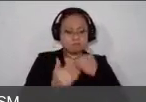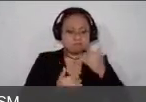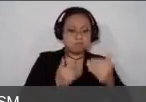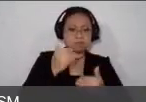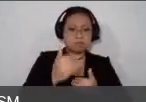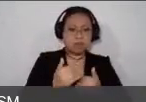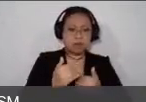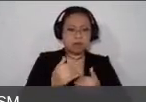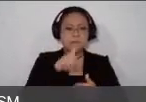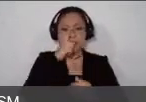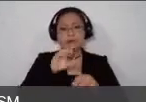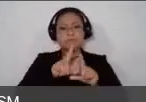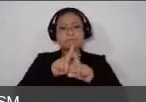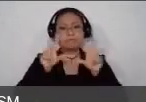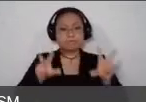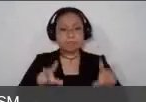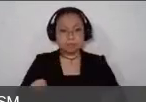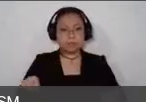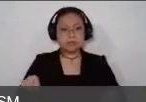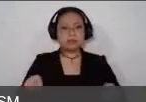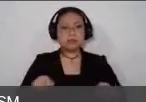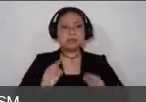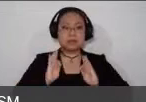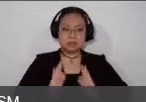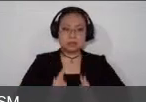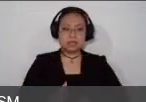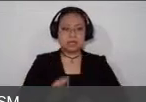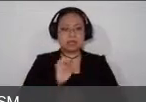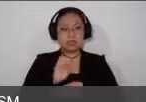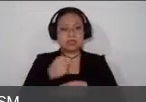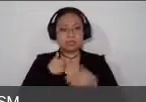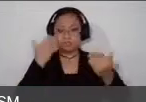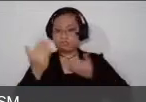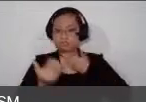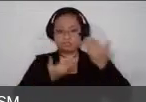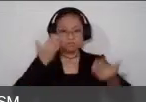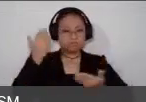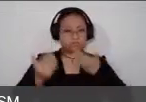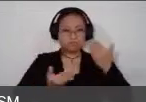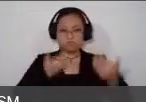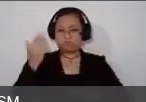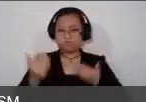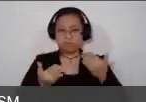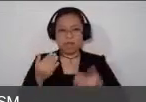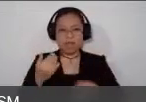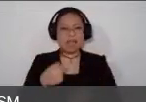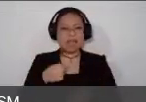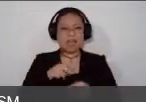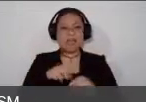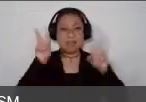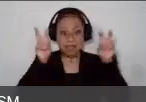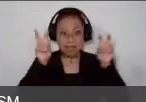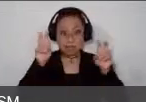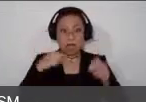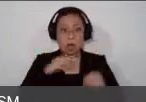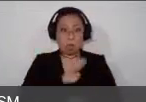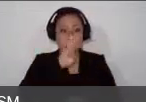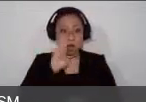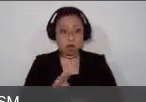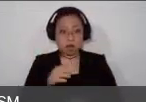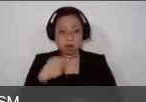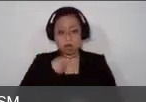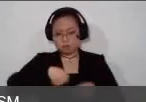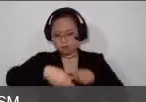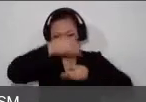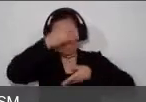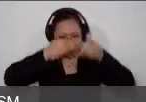con paz y con esperanza entonces estudié muchísimo la muerte lo que había hasta ese